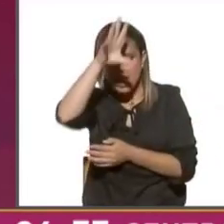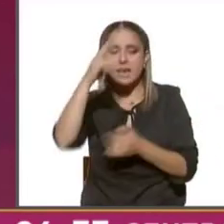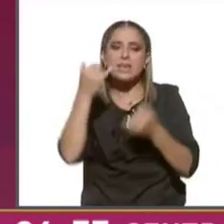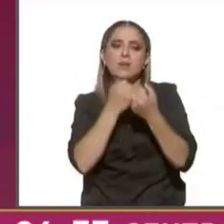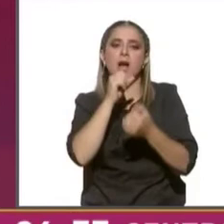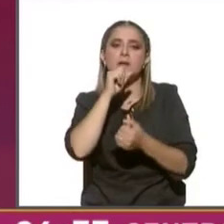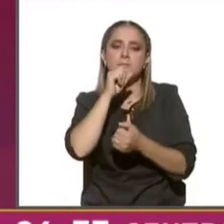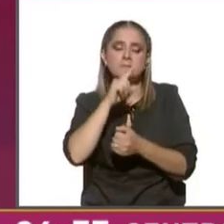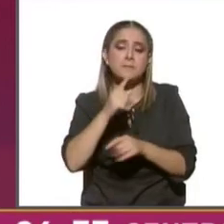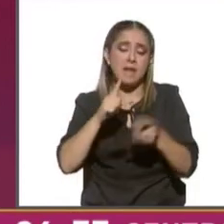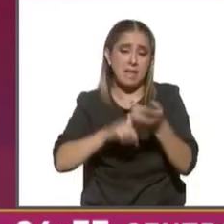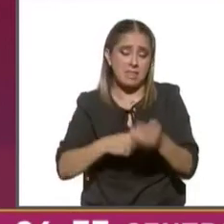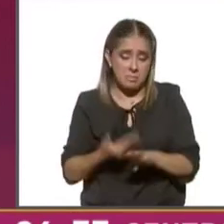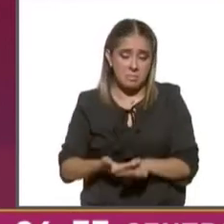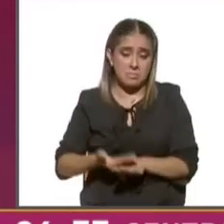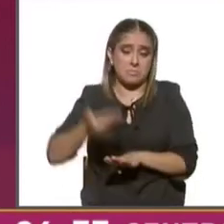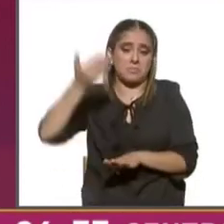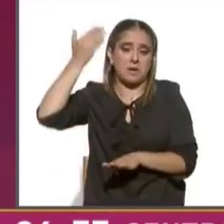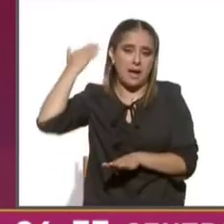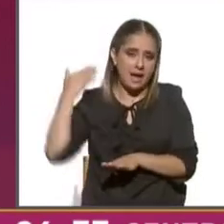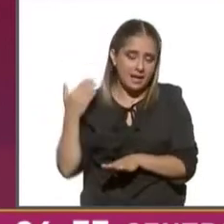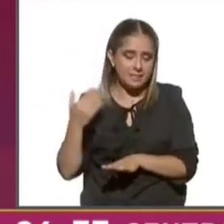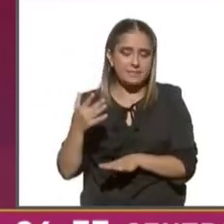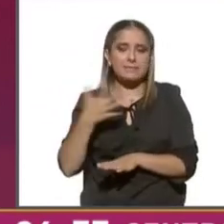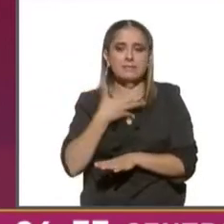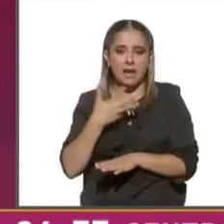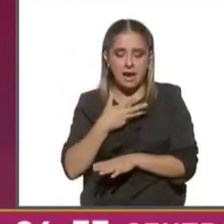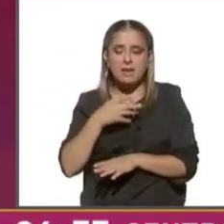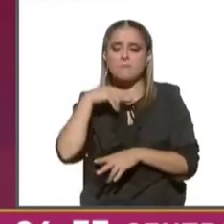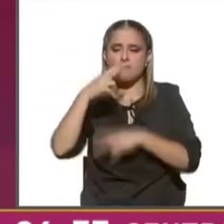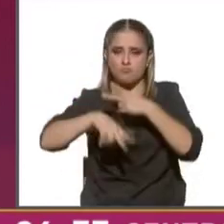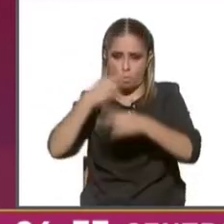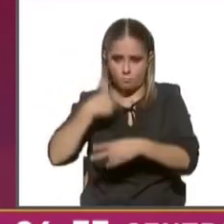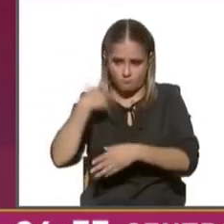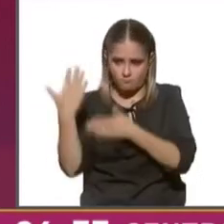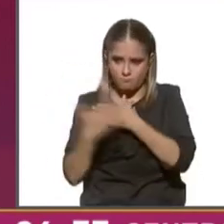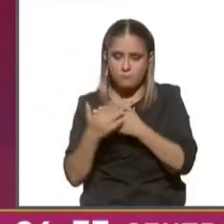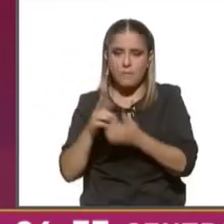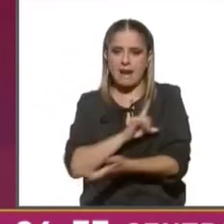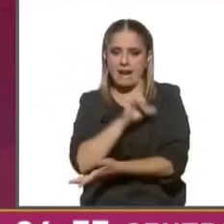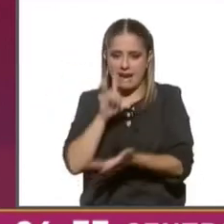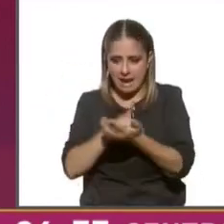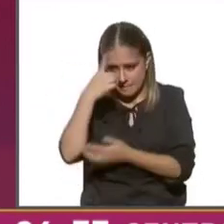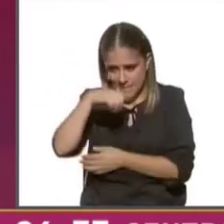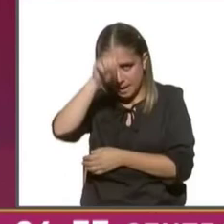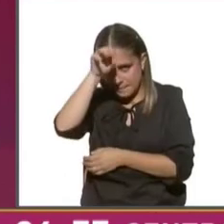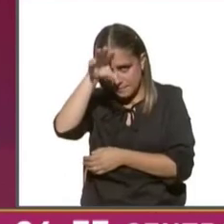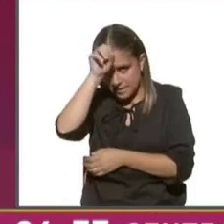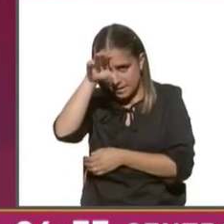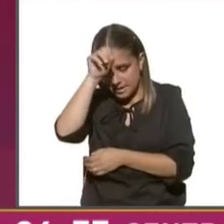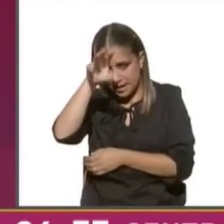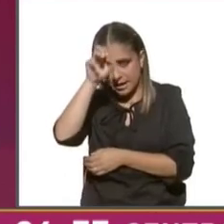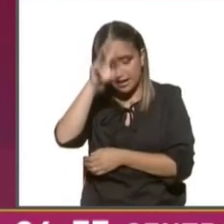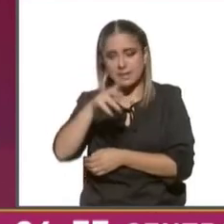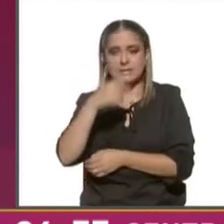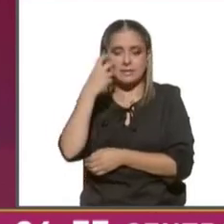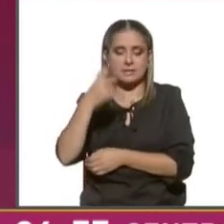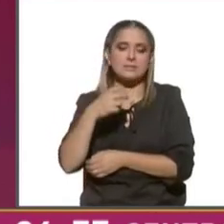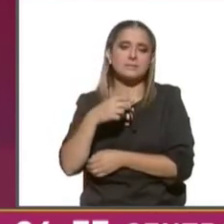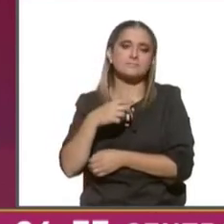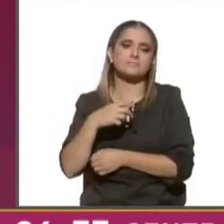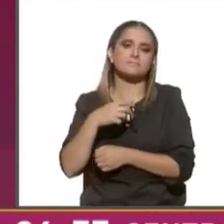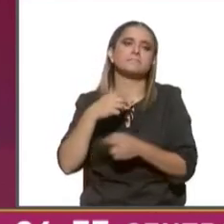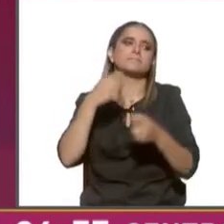antes siquiera de que se diera este análisis en el Congreso, y la opinión pública tuvo la oportunidad de permearse, porque